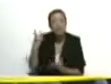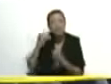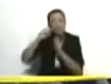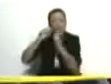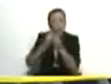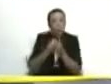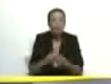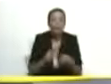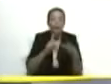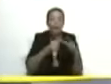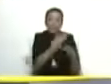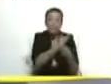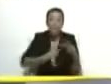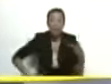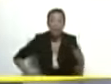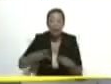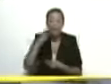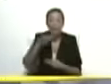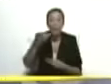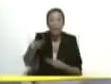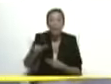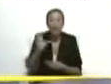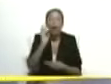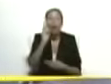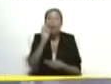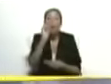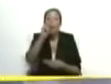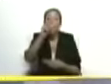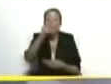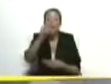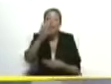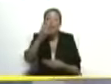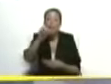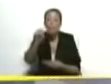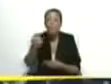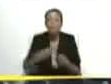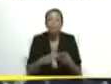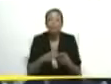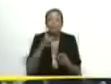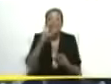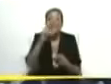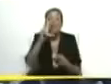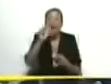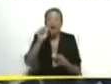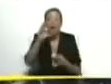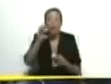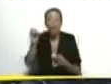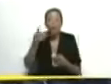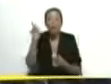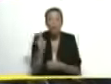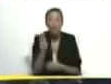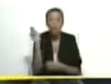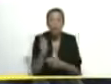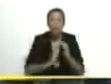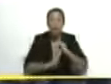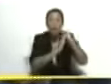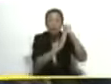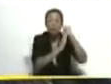Al presidente del partido Podemos de Venezuela, Didalco Bolívar, diputado,